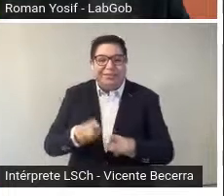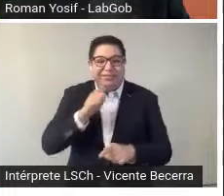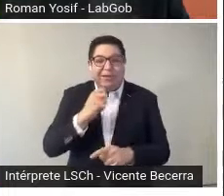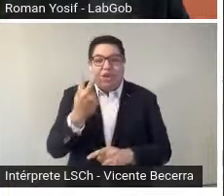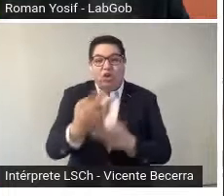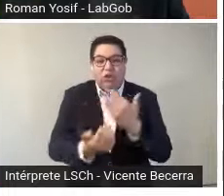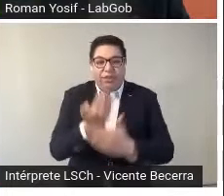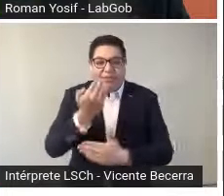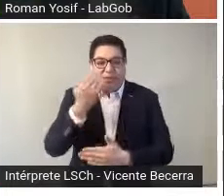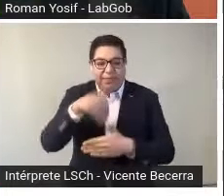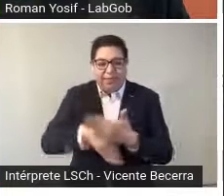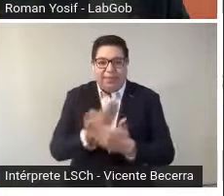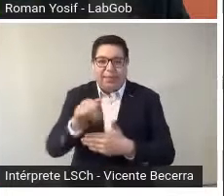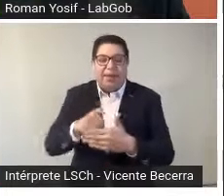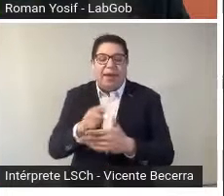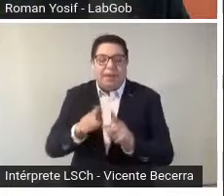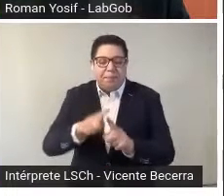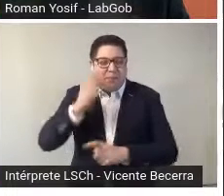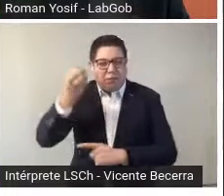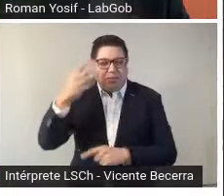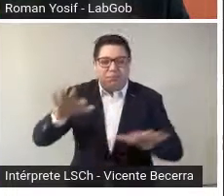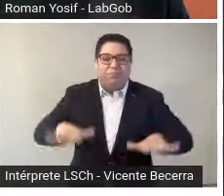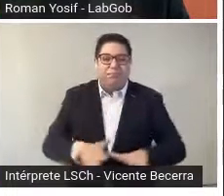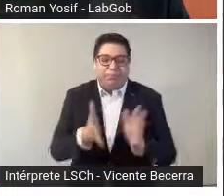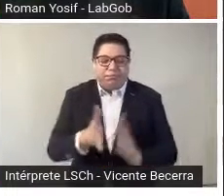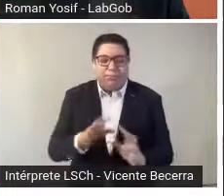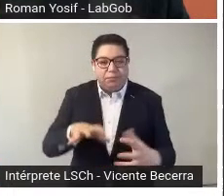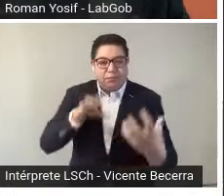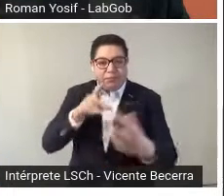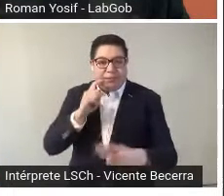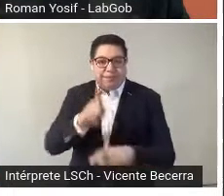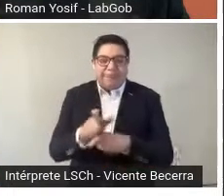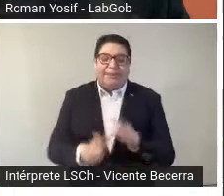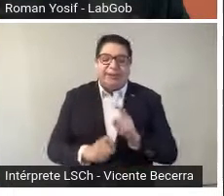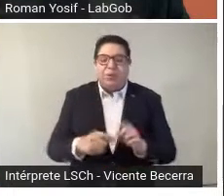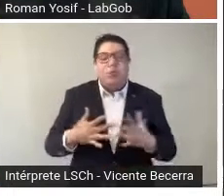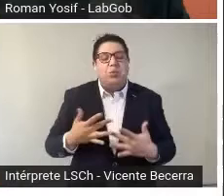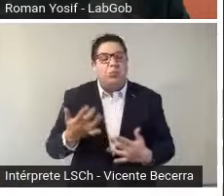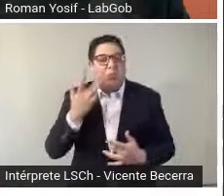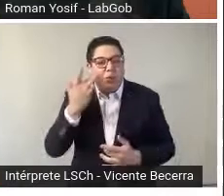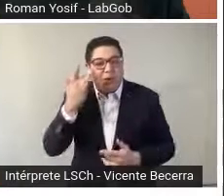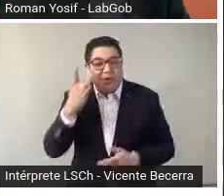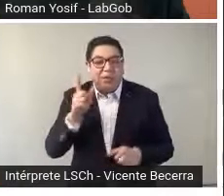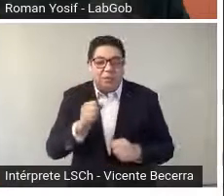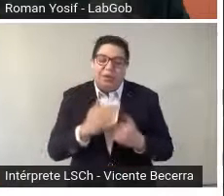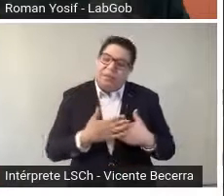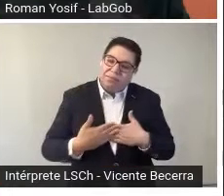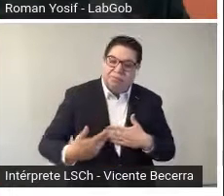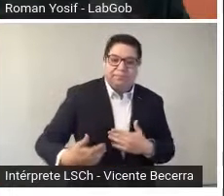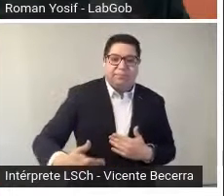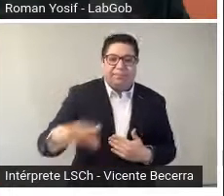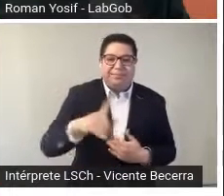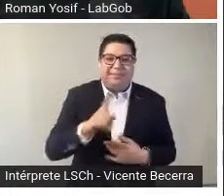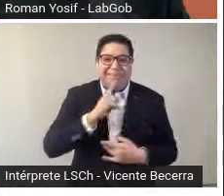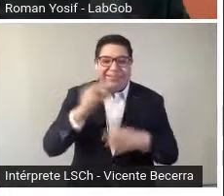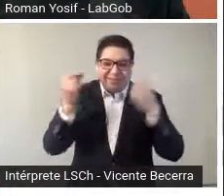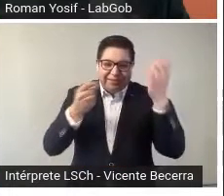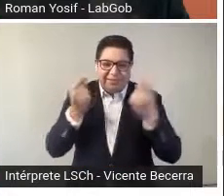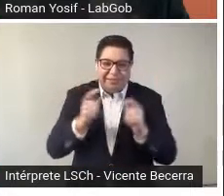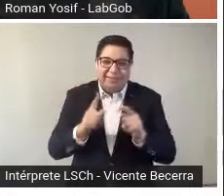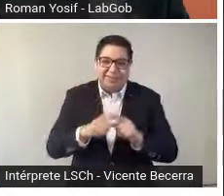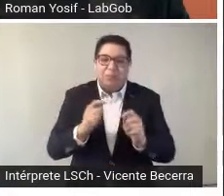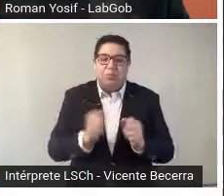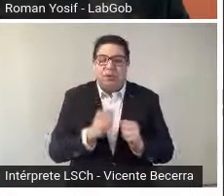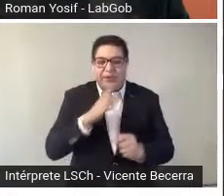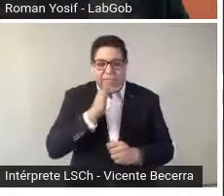días intensivos de aprendizaje y de conexión que nos tienen muy contentos para poder seguir proyectando una innovación pública de cara